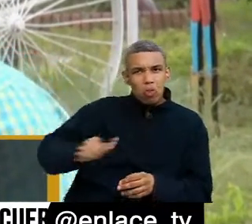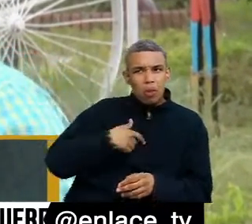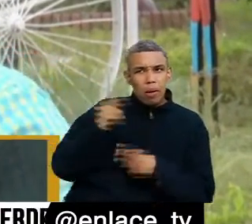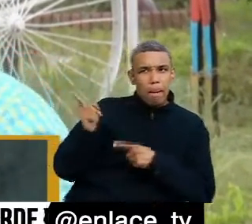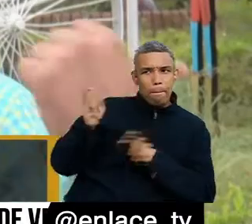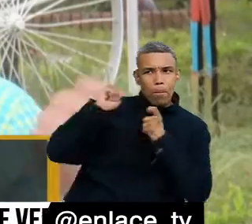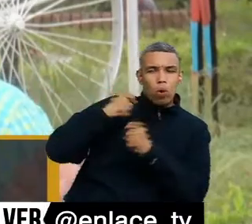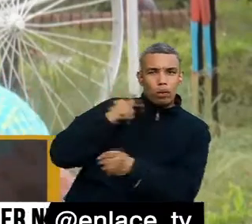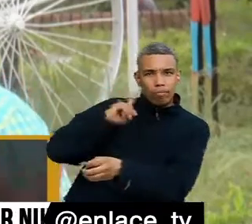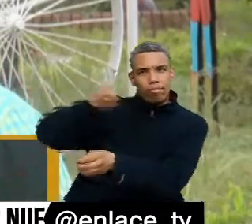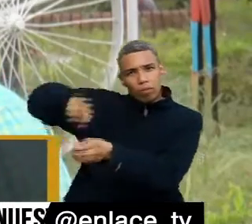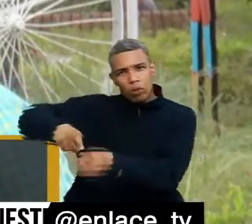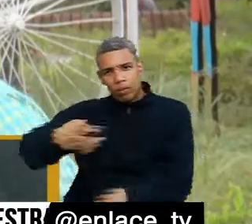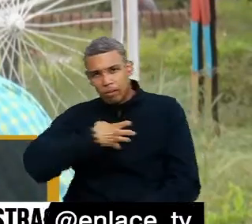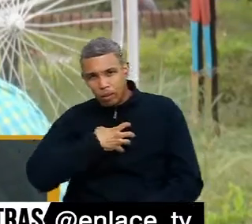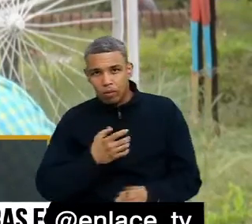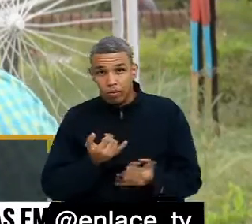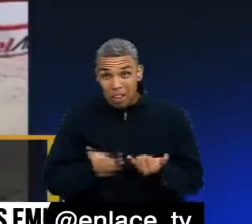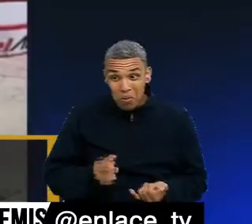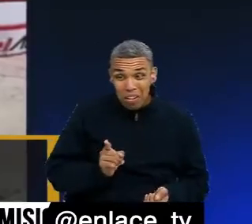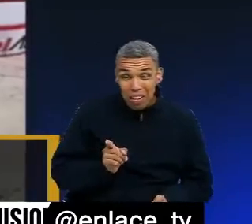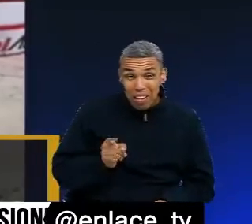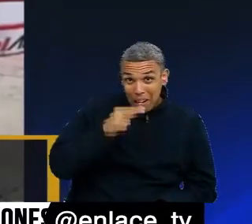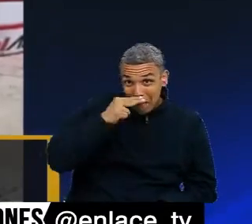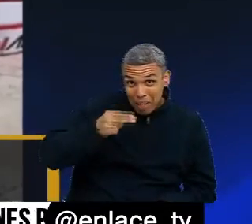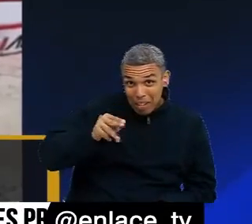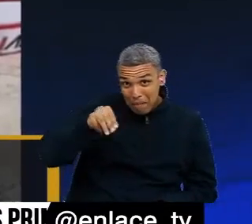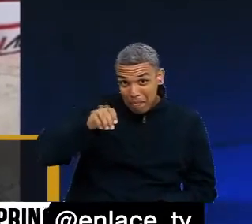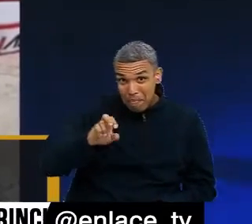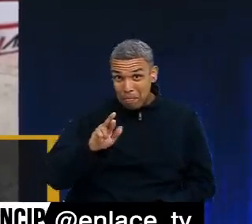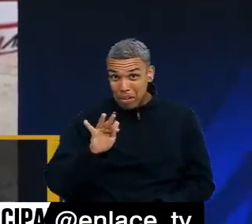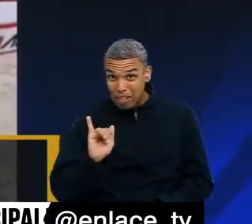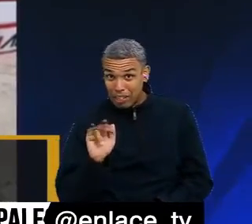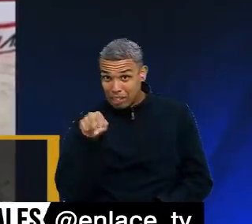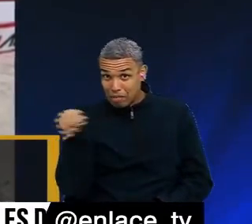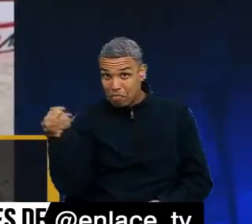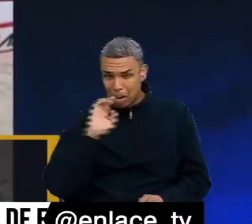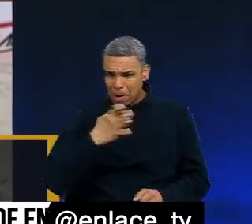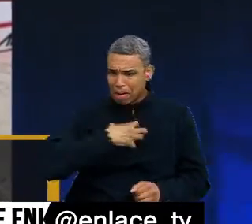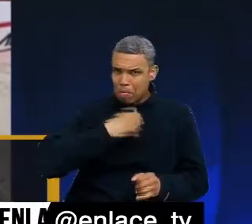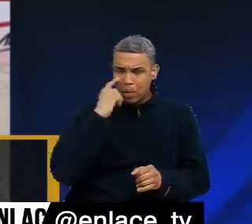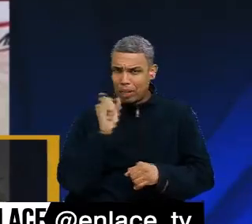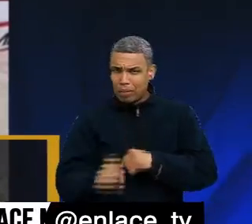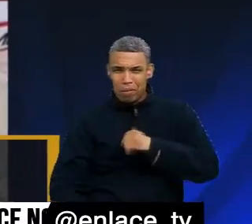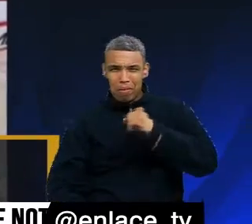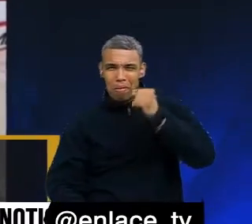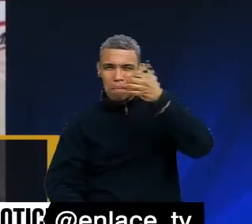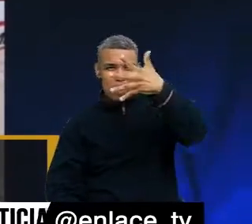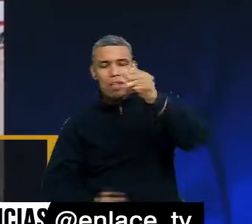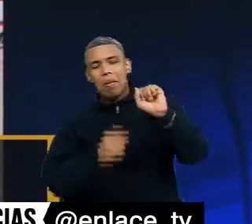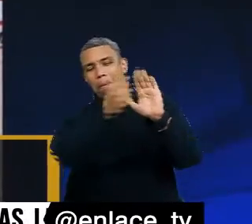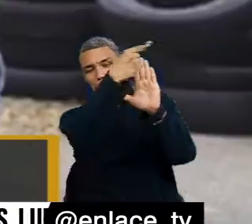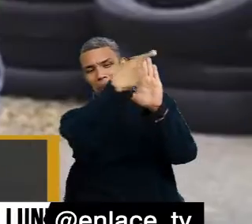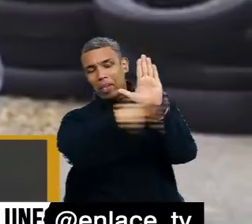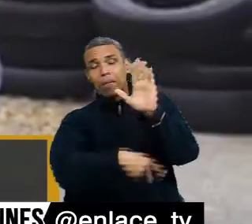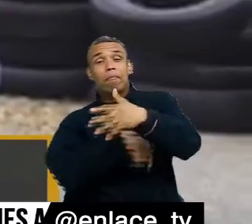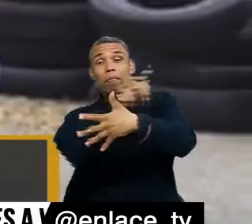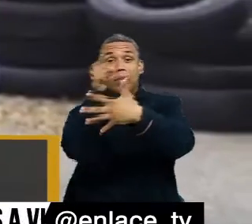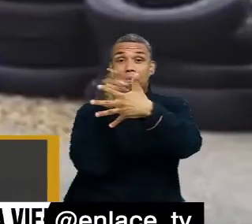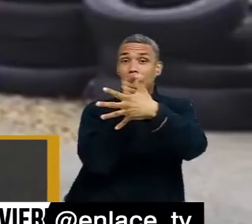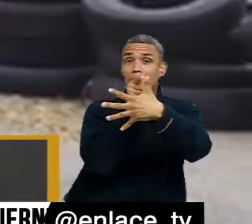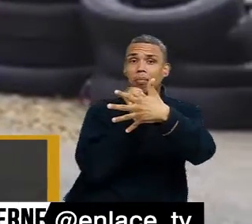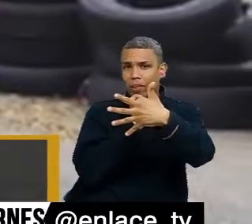victoria y el buen resultado de la primera válida, ya está como líder del campeonato con solo 3 puntos de ventaja, que es muy poquito, entonces tenemos que llegar a trabajar duro